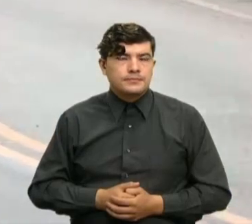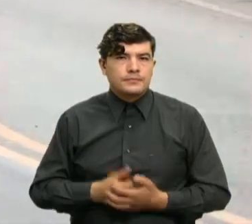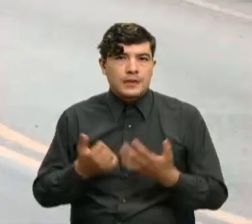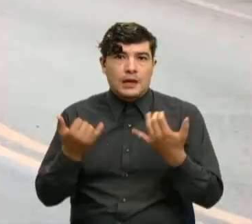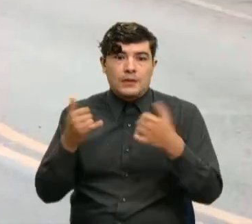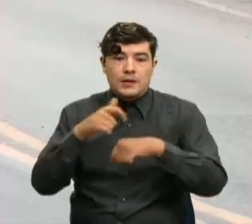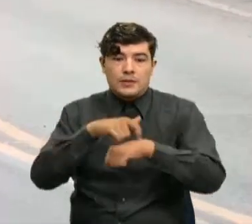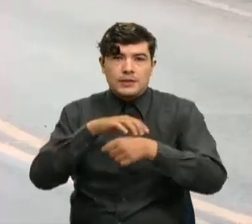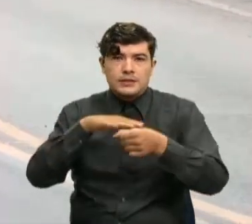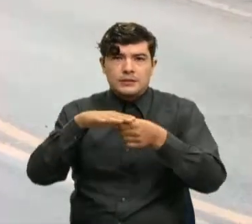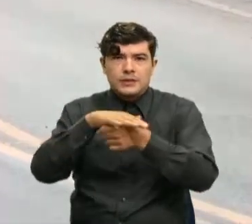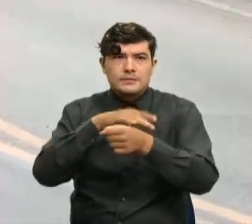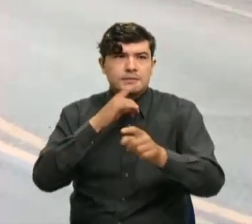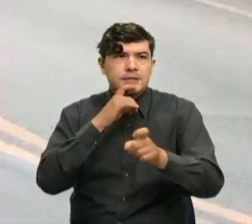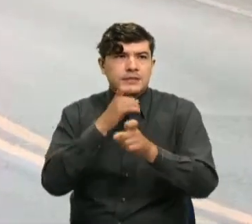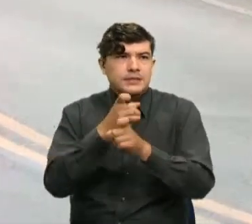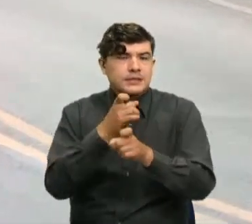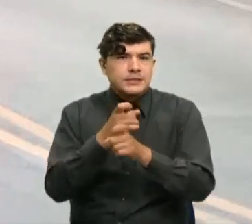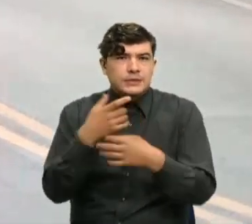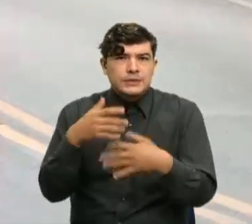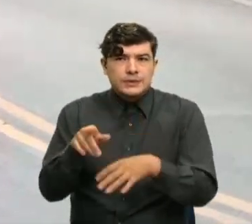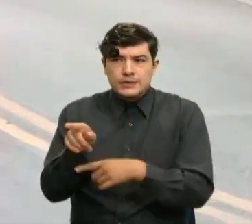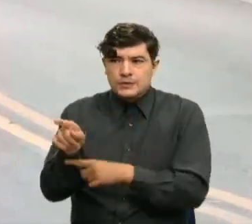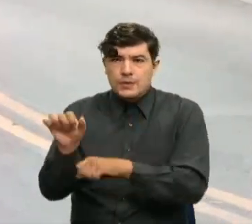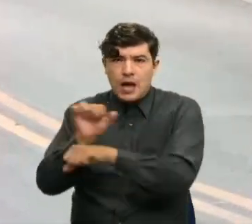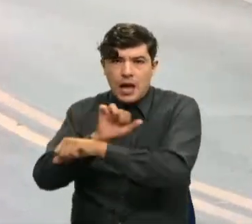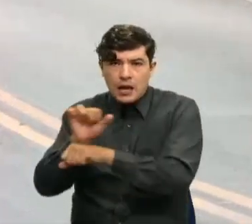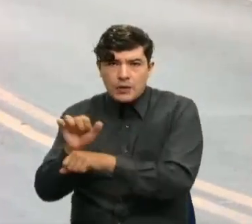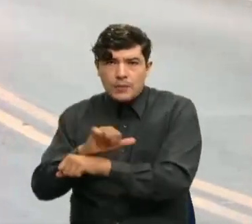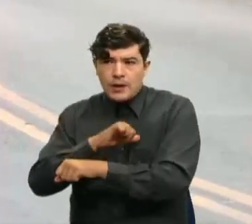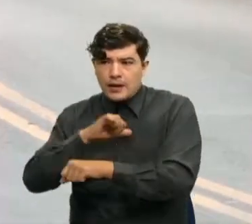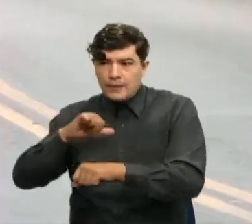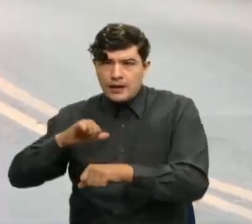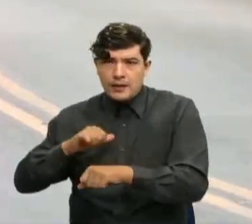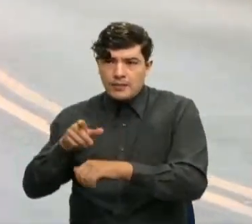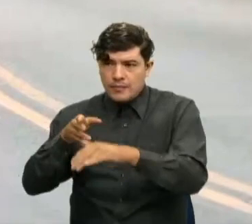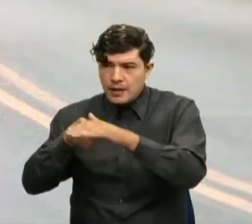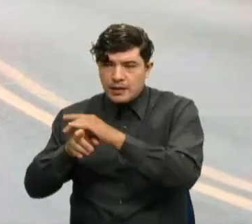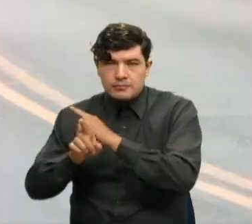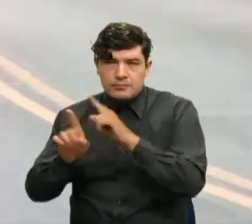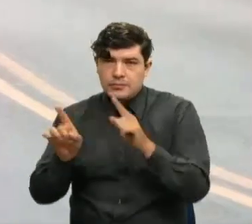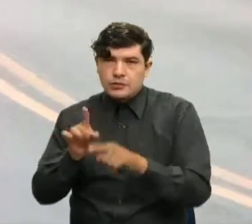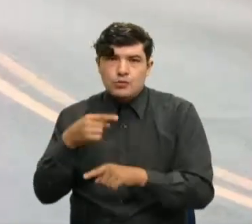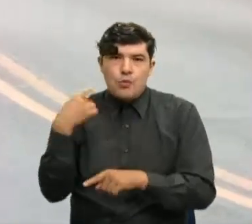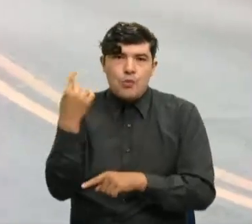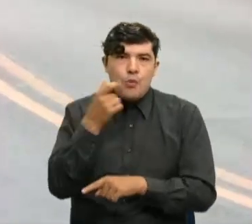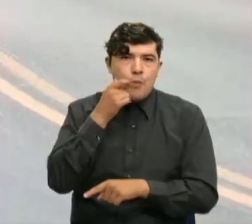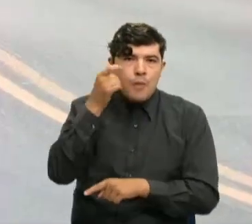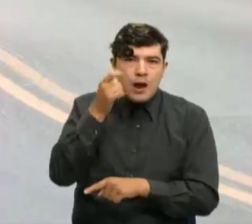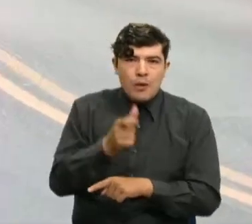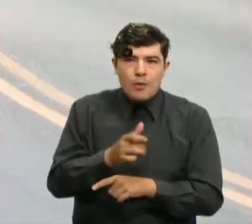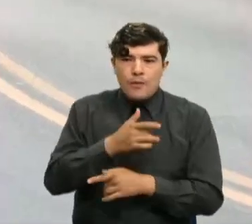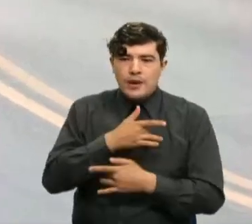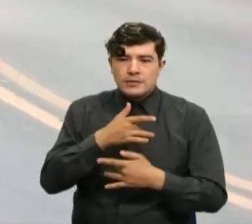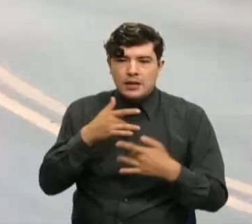esta hora, no hay paso, solo para corredor humanitario.